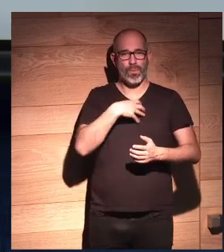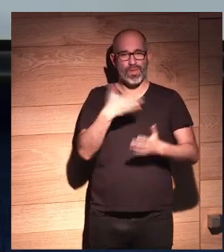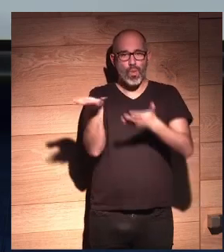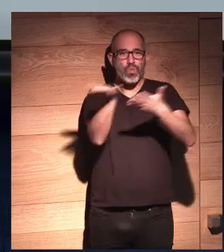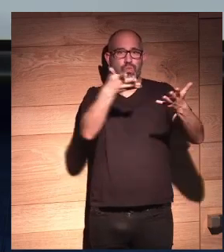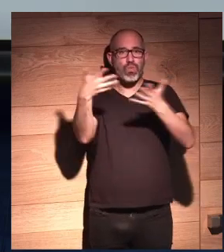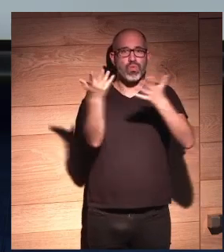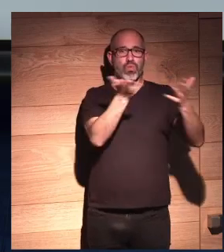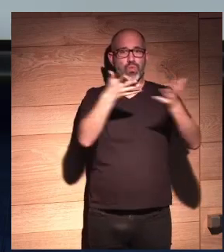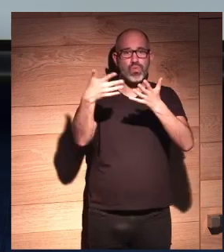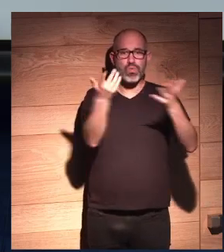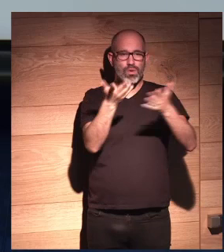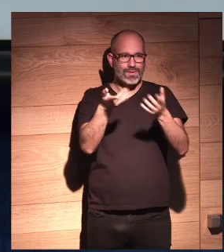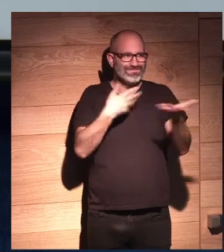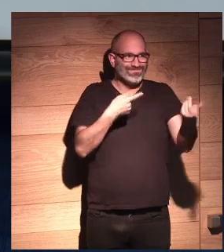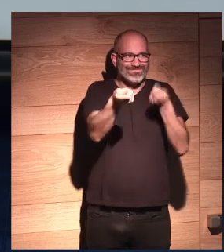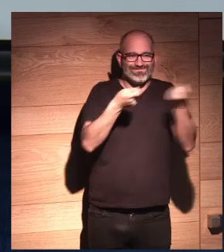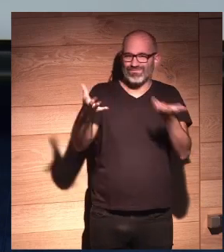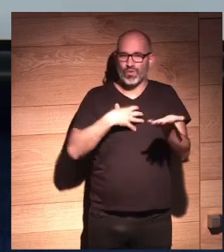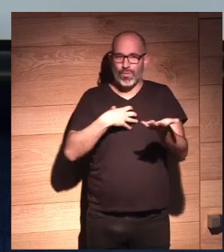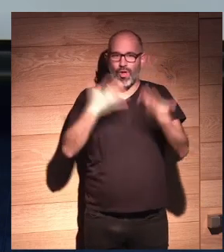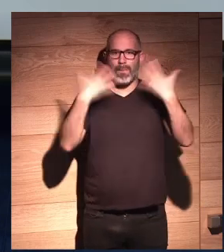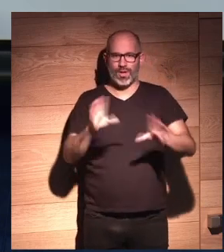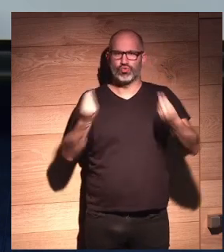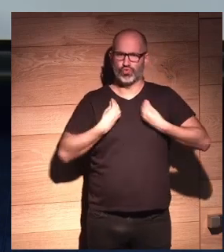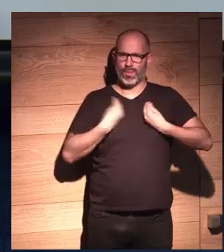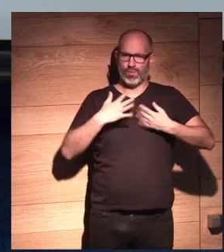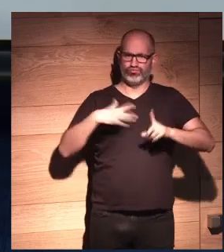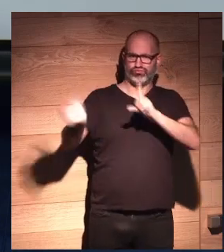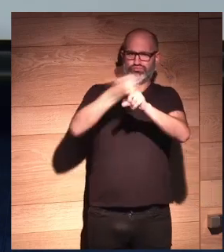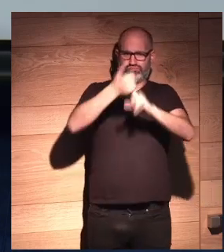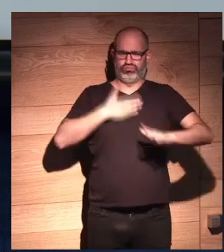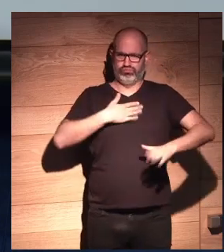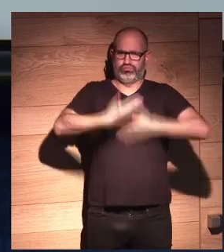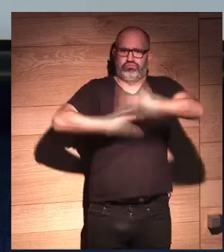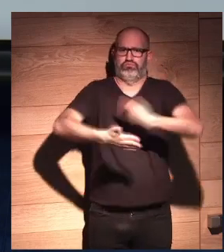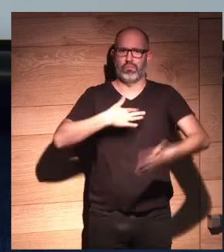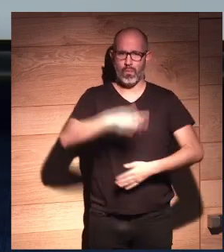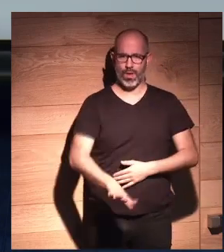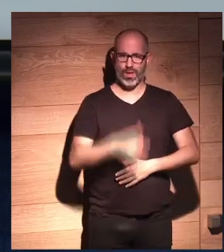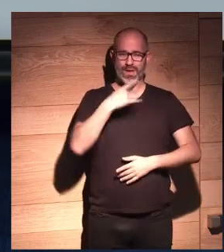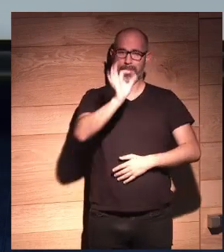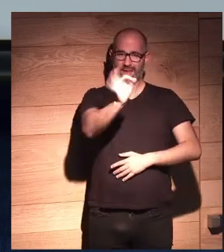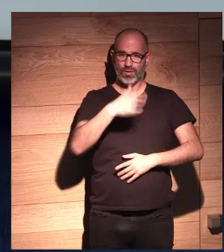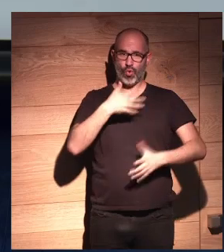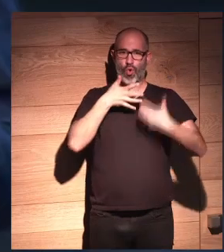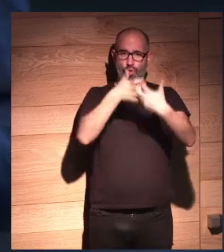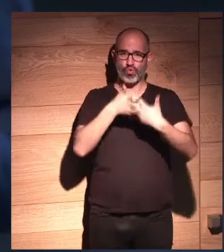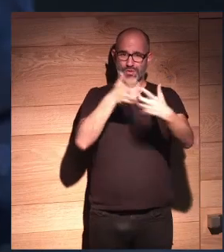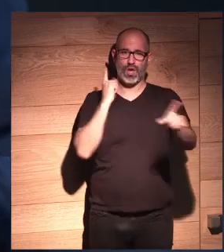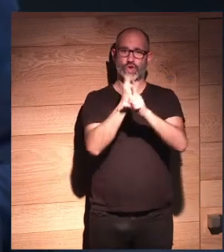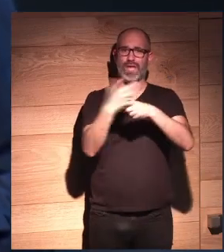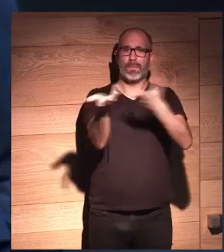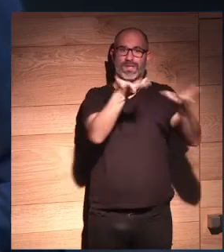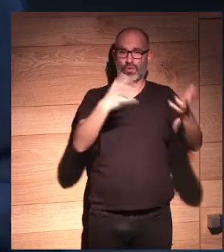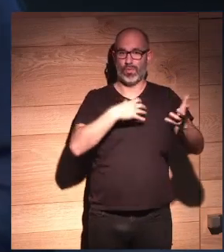de tus velas. Entonces me parece súper importante que no luchéis contra el viento. O sea, no hay que luchar contra el viento, hay que guiar tus velas para poder